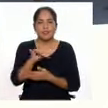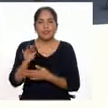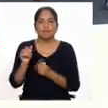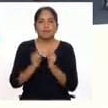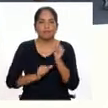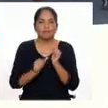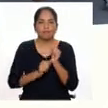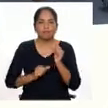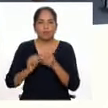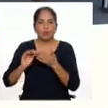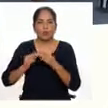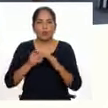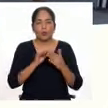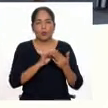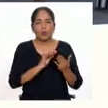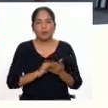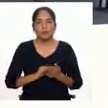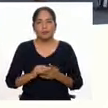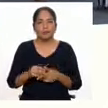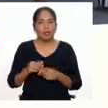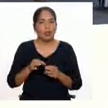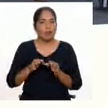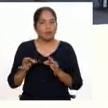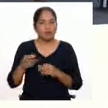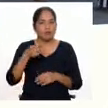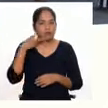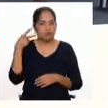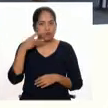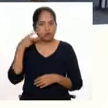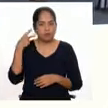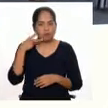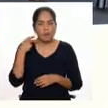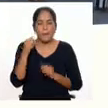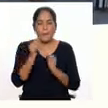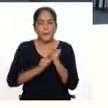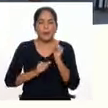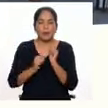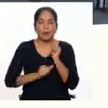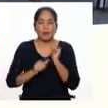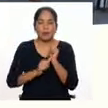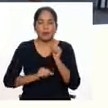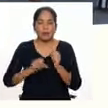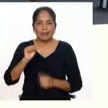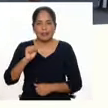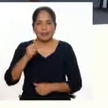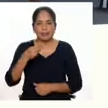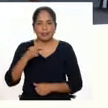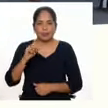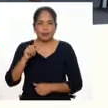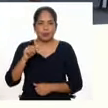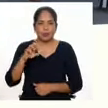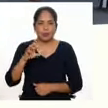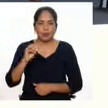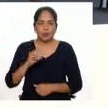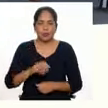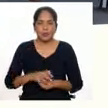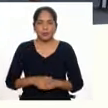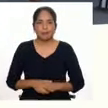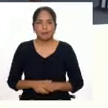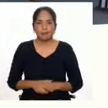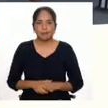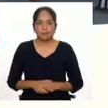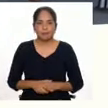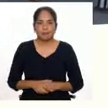de las comunidades indígenas. Ahí vemos a una de las hermanas del pueblo Shipibo. Escuchemos. Apoibu,